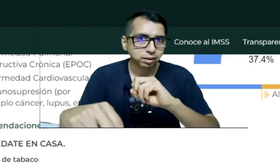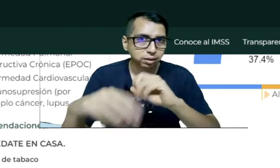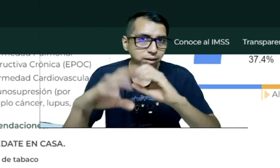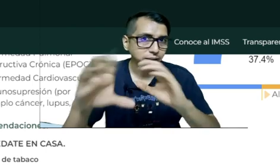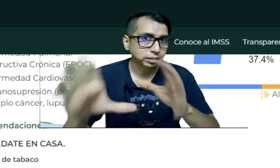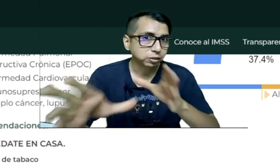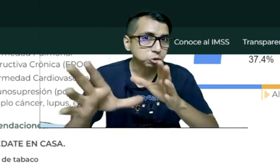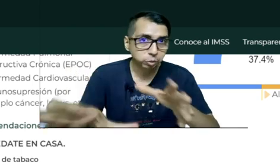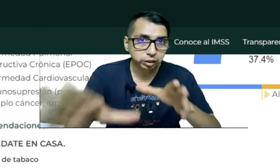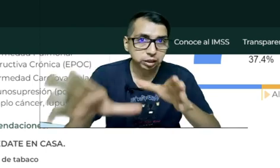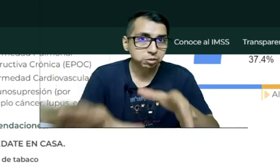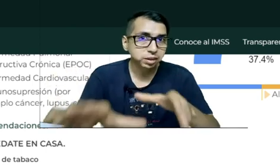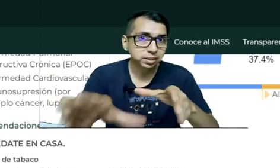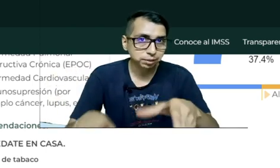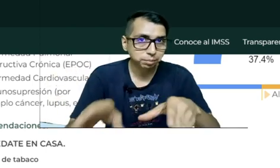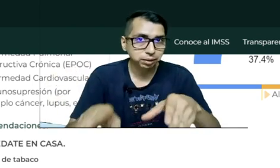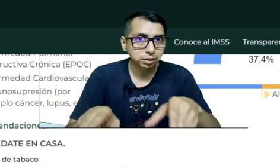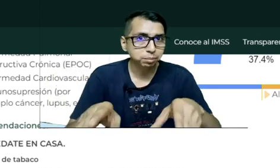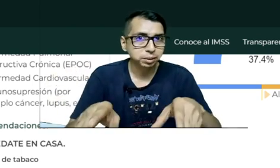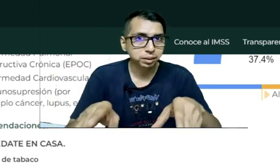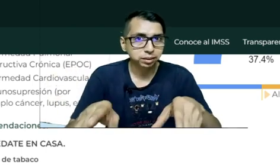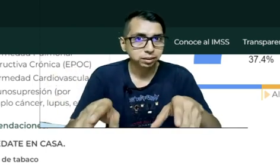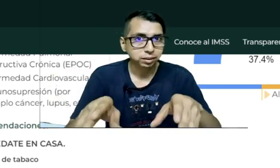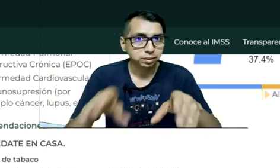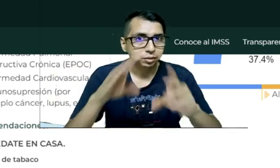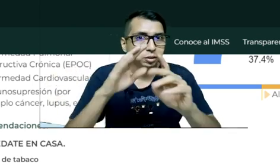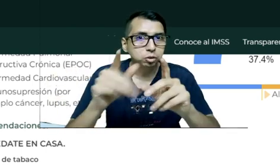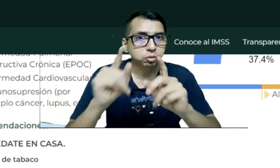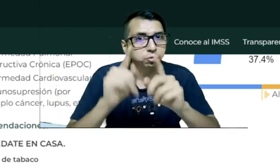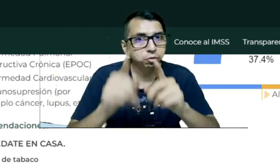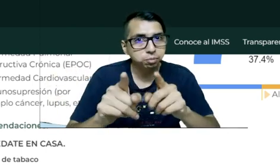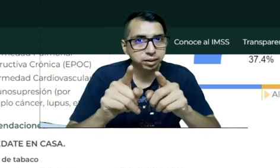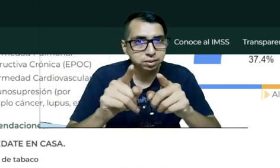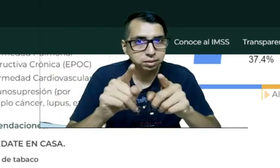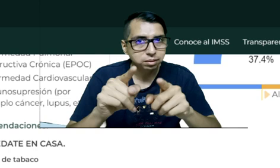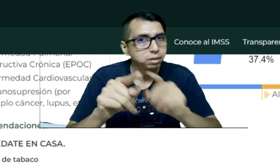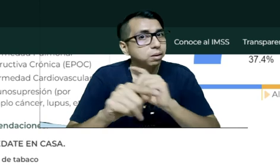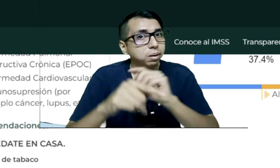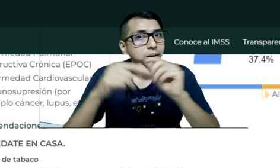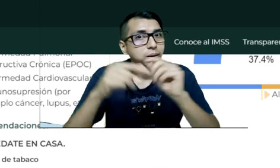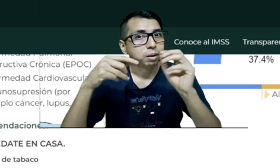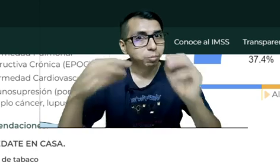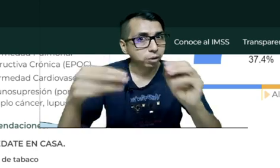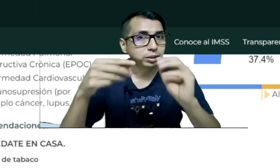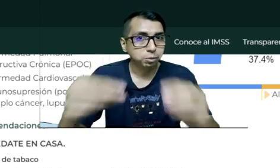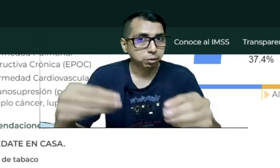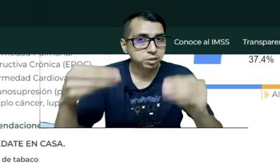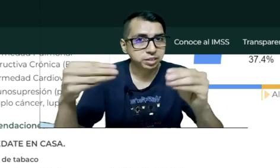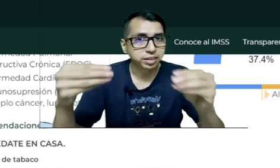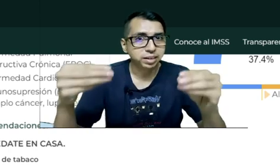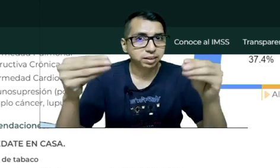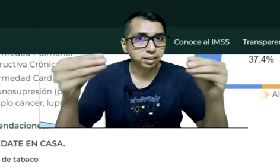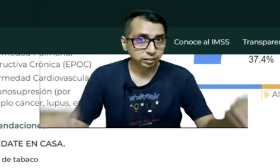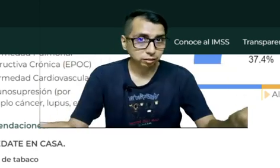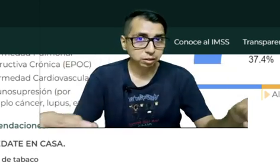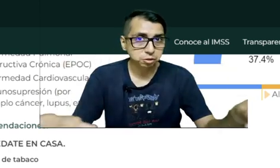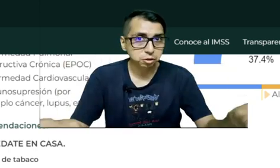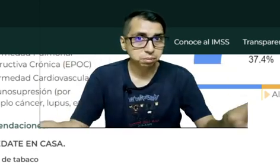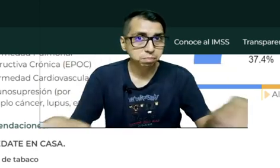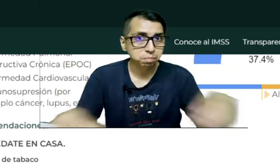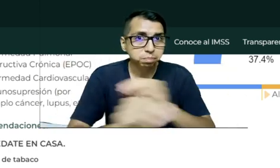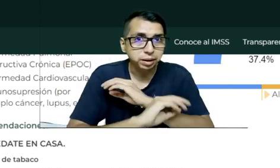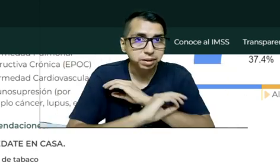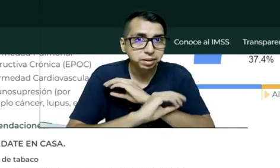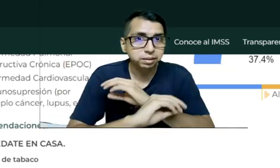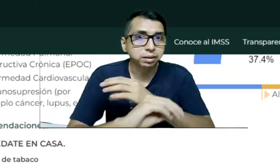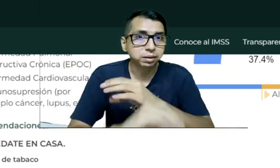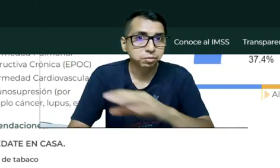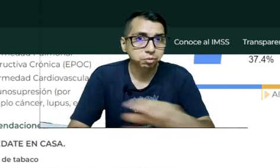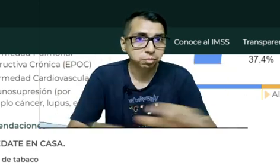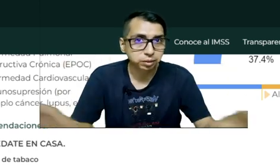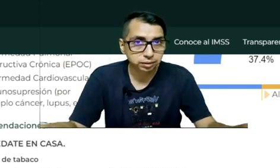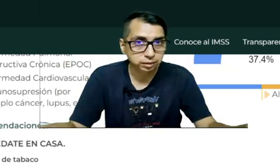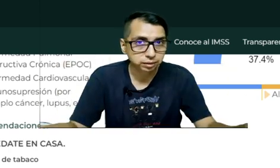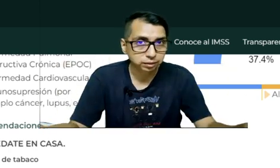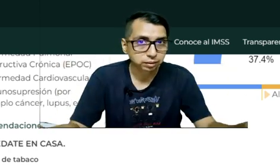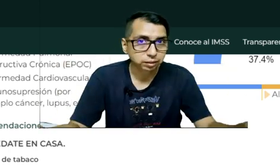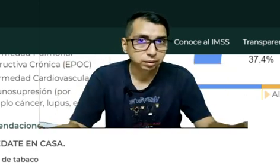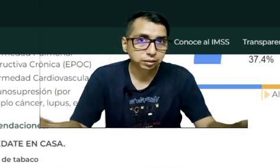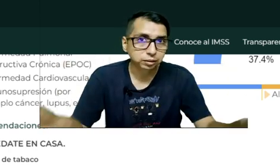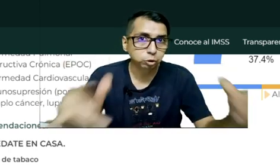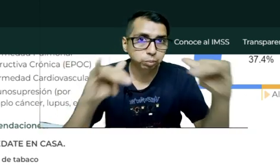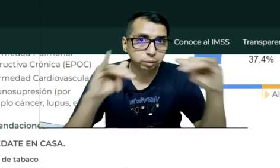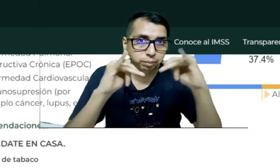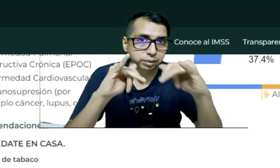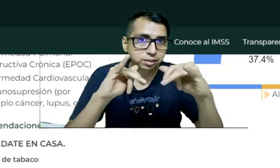sí que nos puede ayudar a esta pandemia si tú fumas puedes aprovechar esta ocasión para ya dejar de fumar